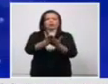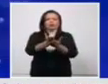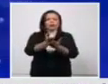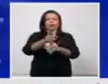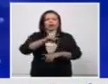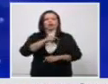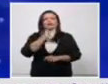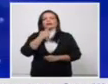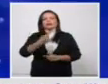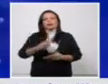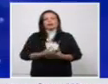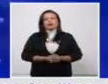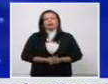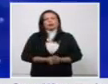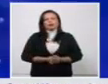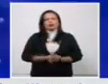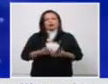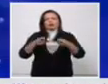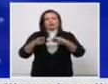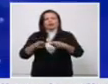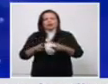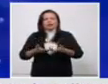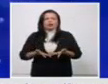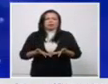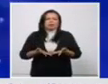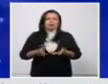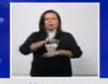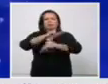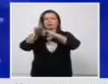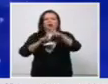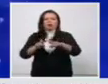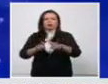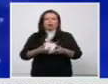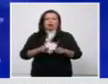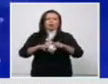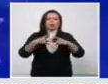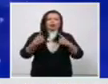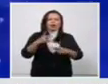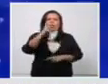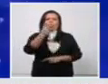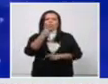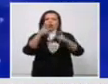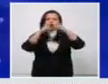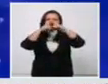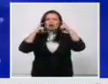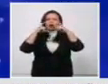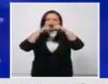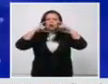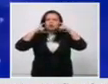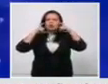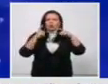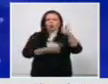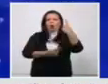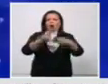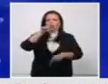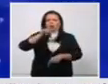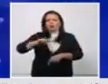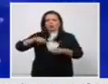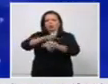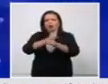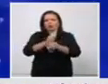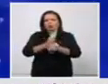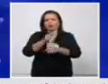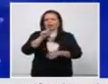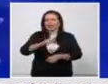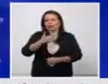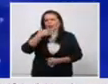que usan 2 nasobucos en vez de uno solo. ¿Qué, digamos, beneficios pudiera dejar eso